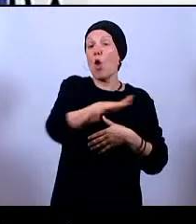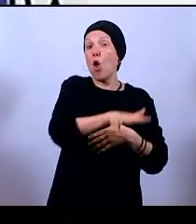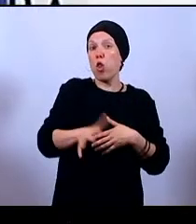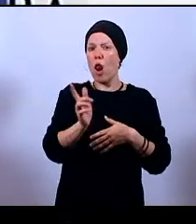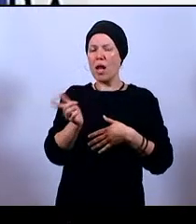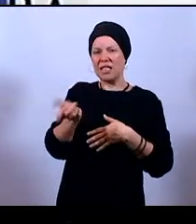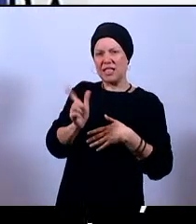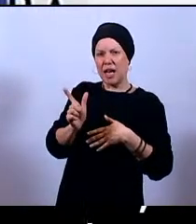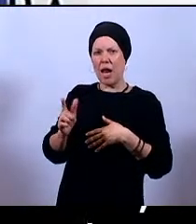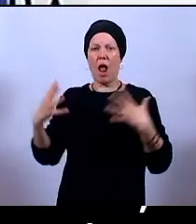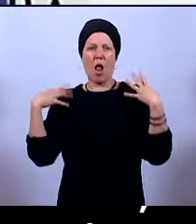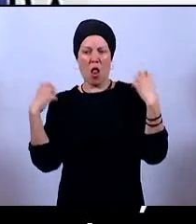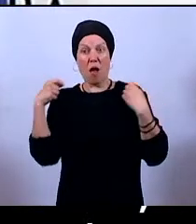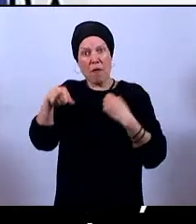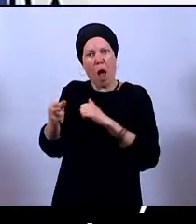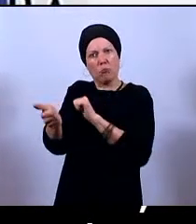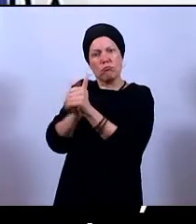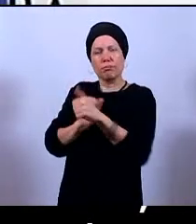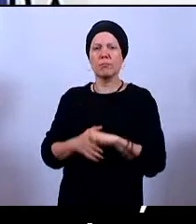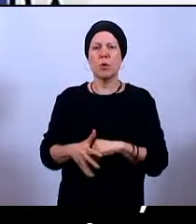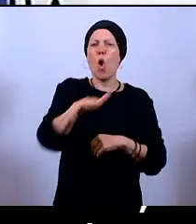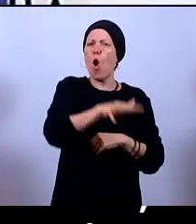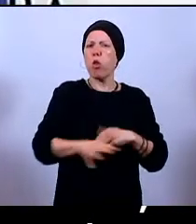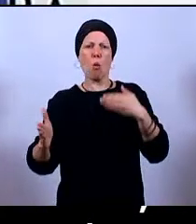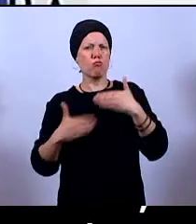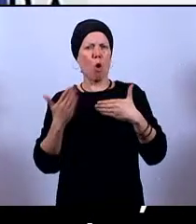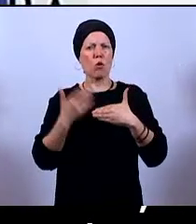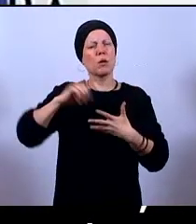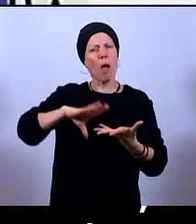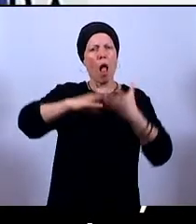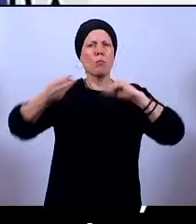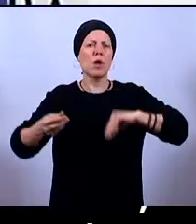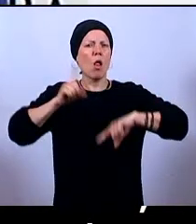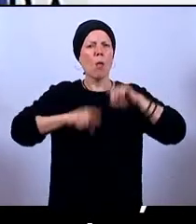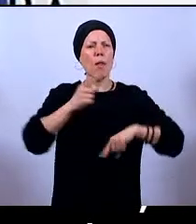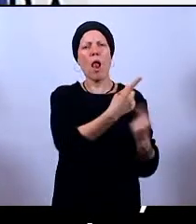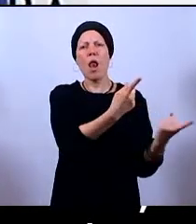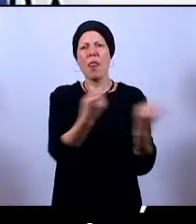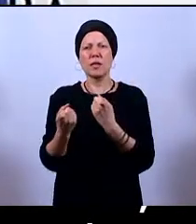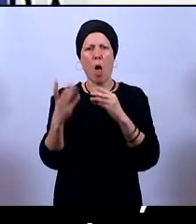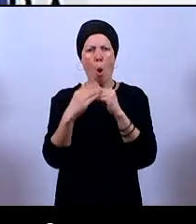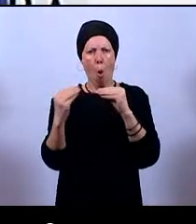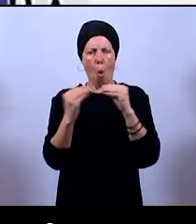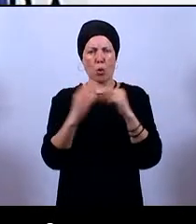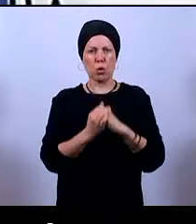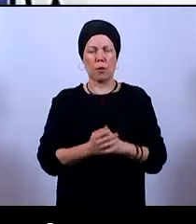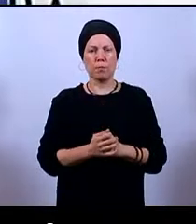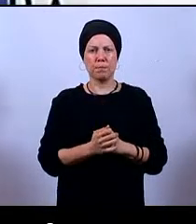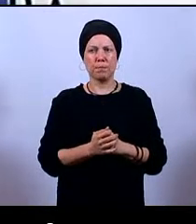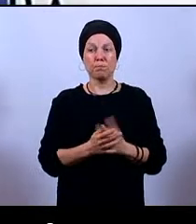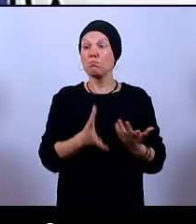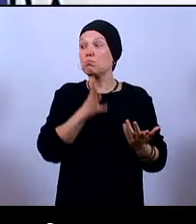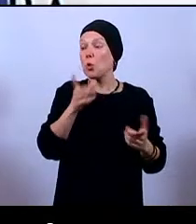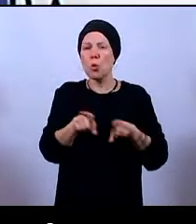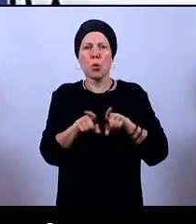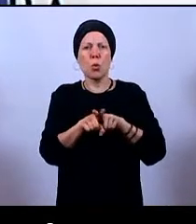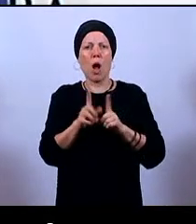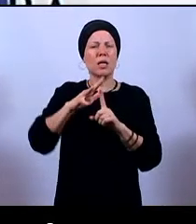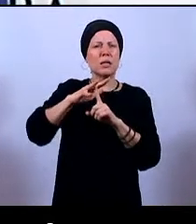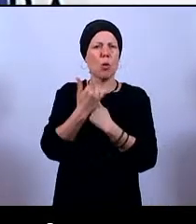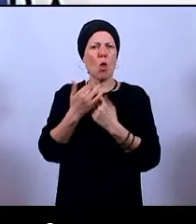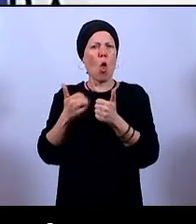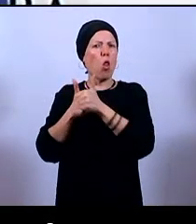Llerena-Zafra. Será un espacio moderno y adaptado a las necesidades de los usuarios, ya sea porque se encuentren en situación